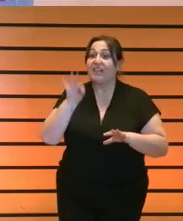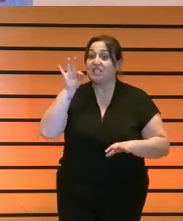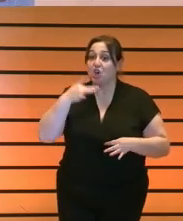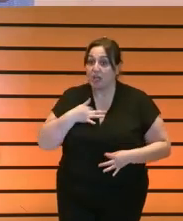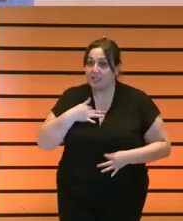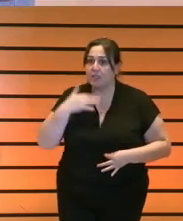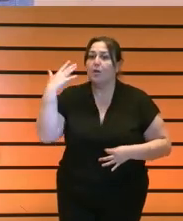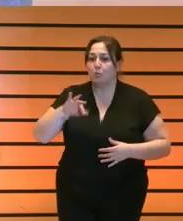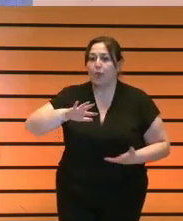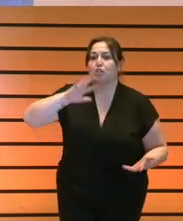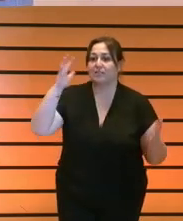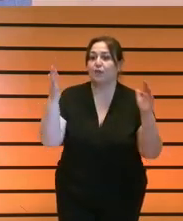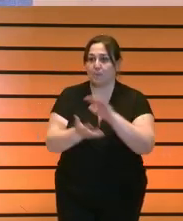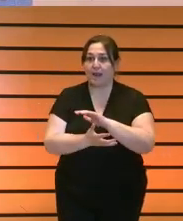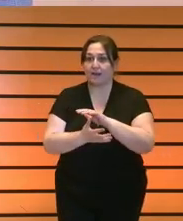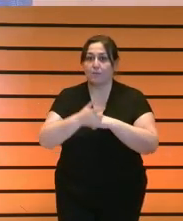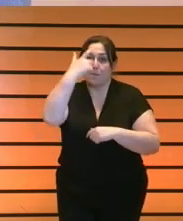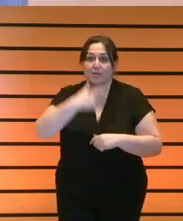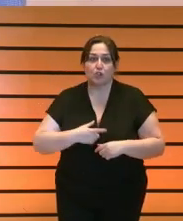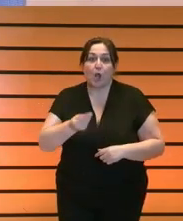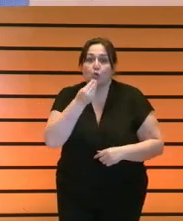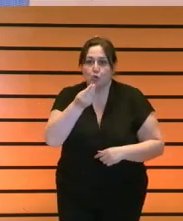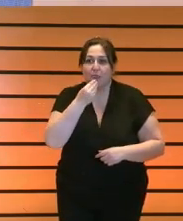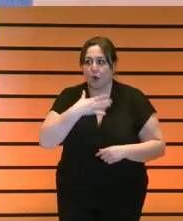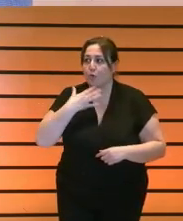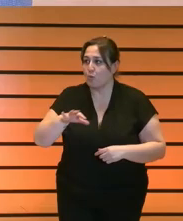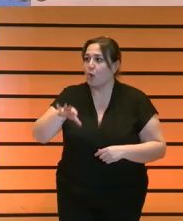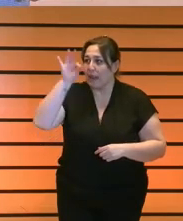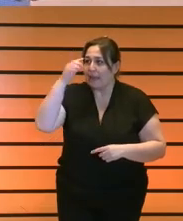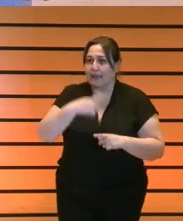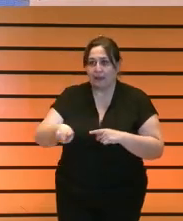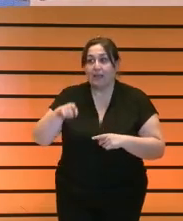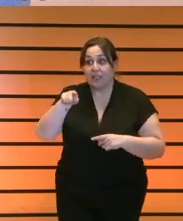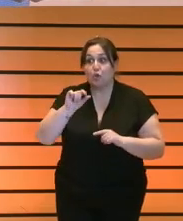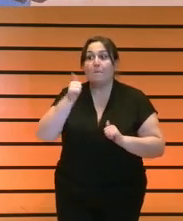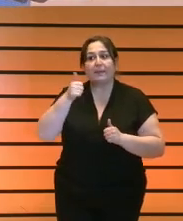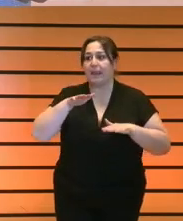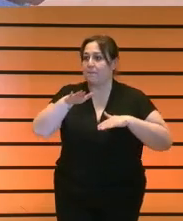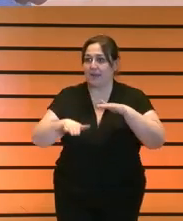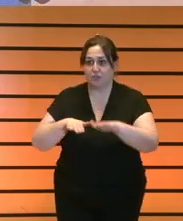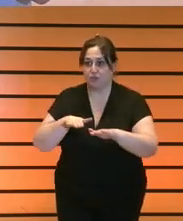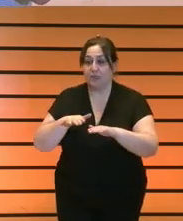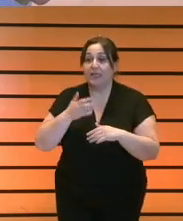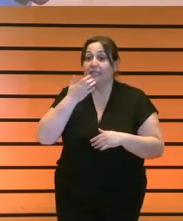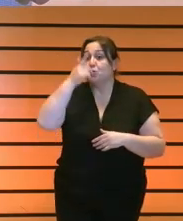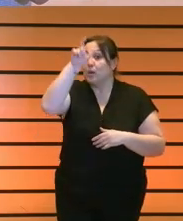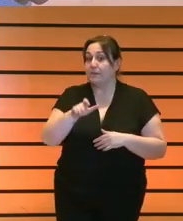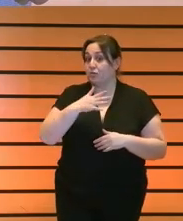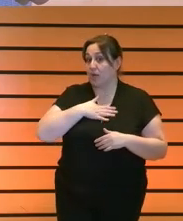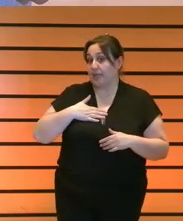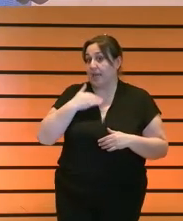como personas que consumimos. Eso sería un primer paso. Y, por supuesto, cuando alguien quiere hacer algo